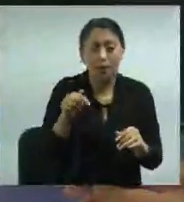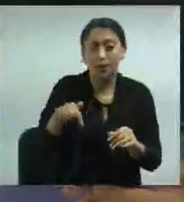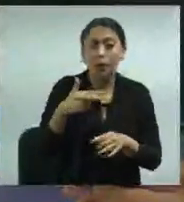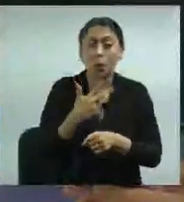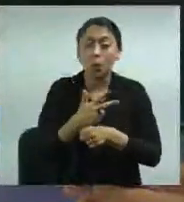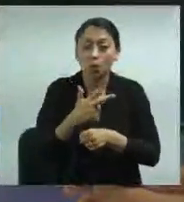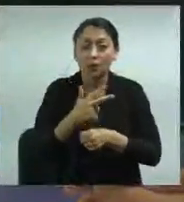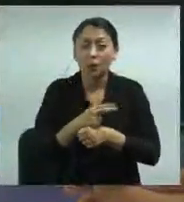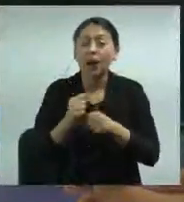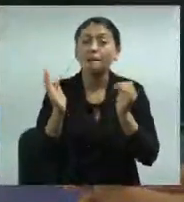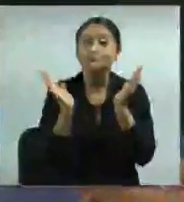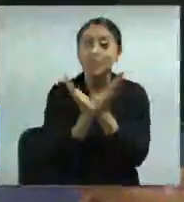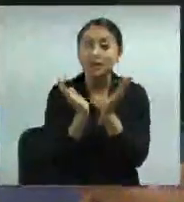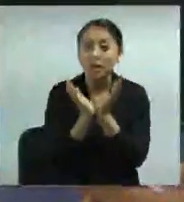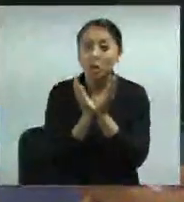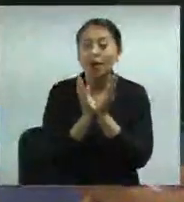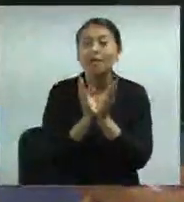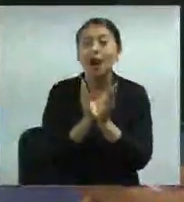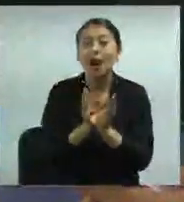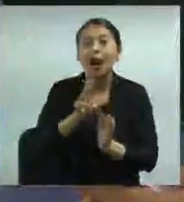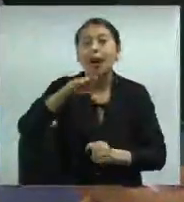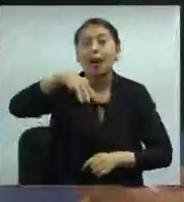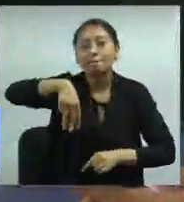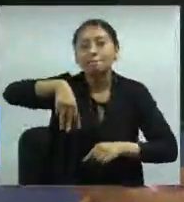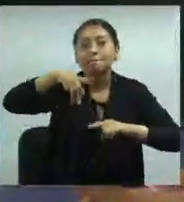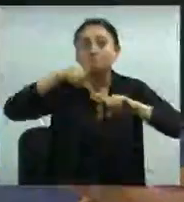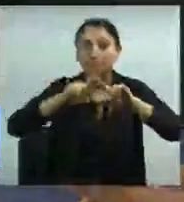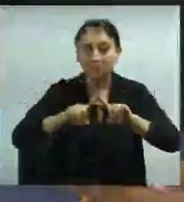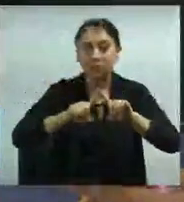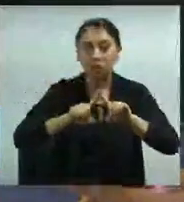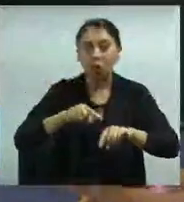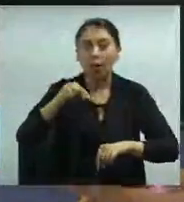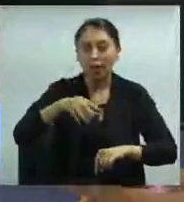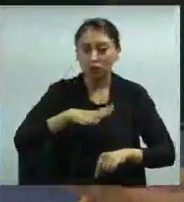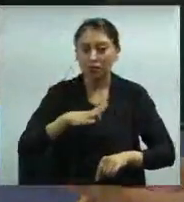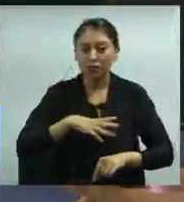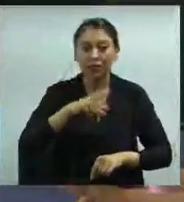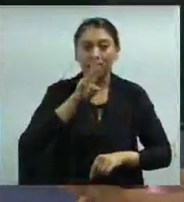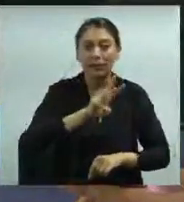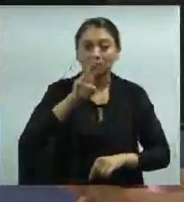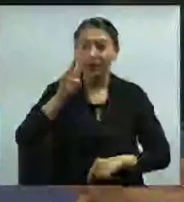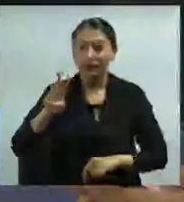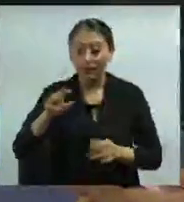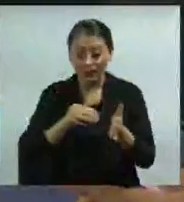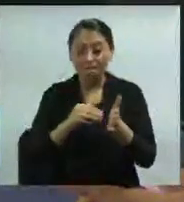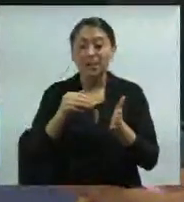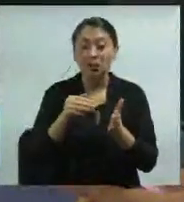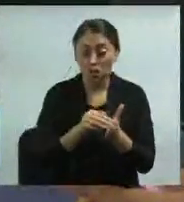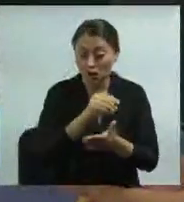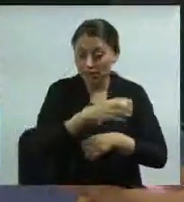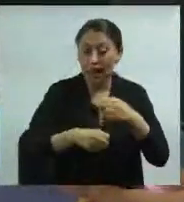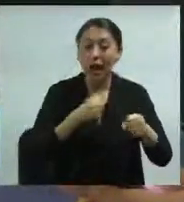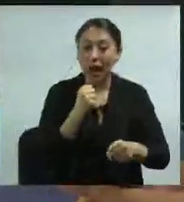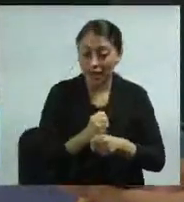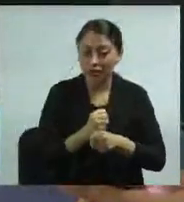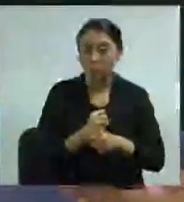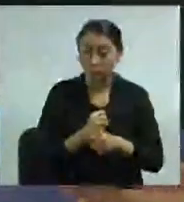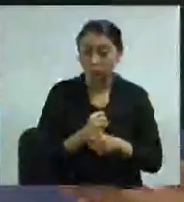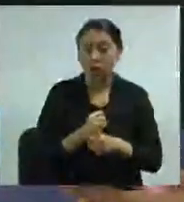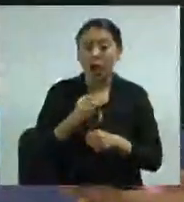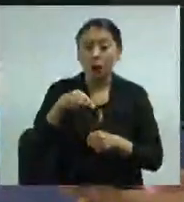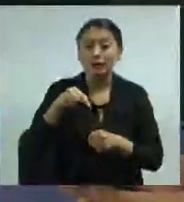Guatemala, Villanueva, Misco. AMSA tiene un presupuesto de 33 millones anuales y solo tiene el